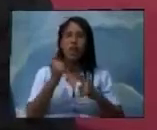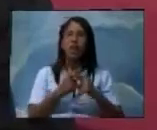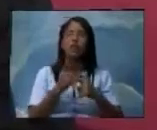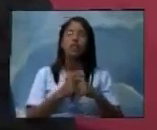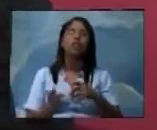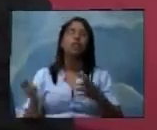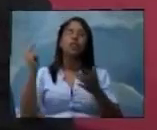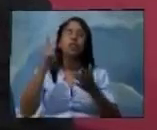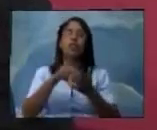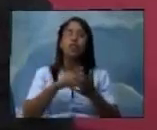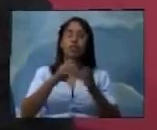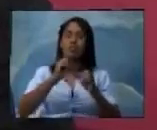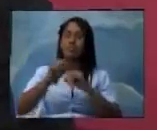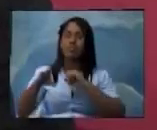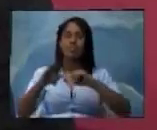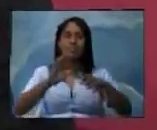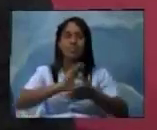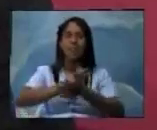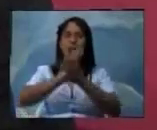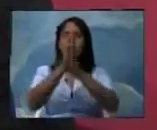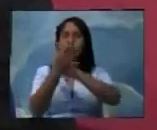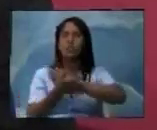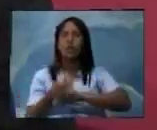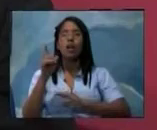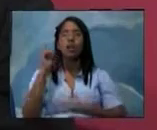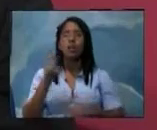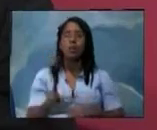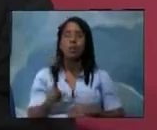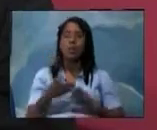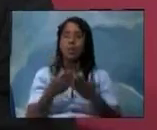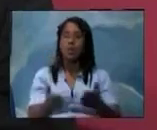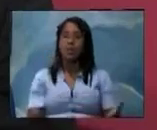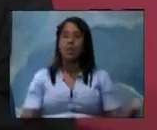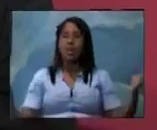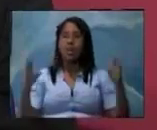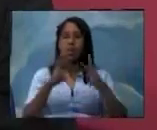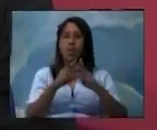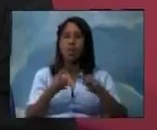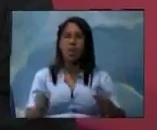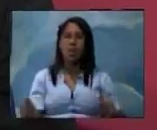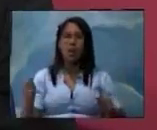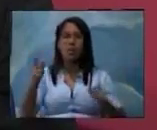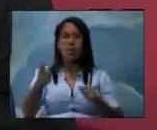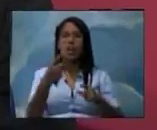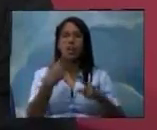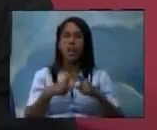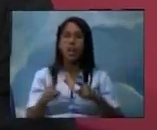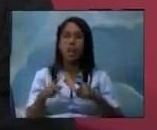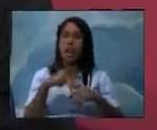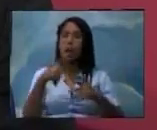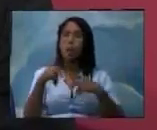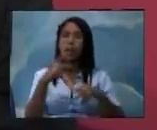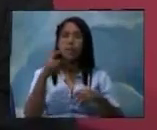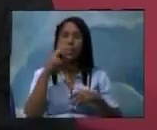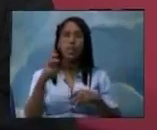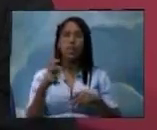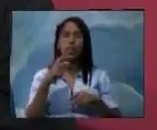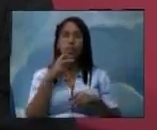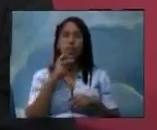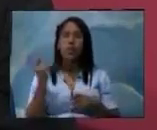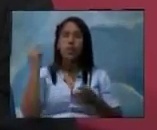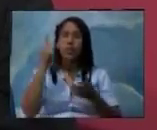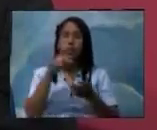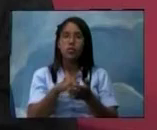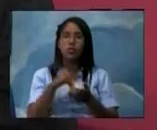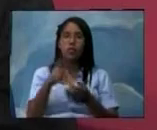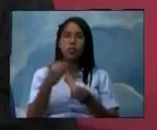fueron desmenuzados también el hierro, el barro cocido, el bronce, la plata y el oro, y